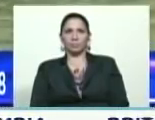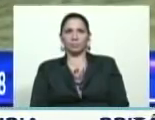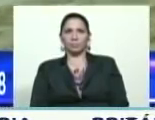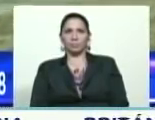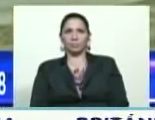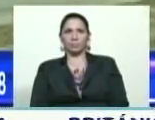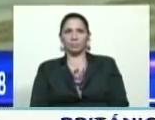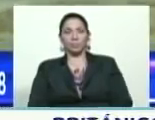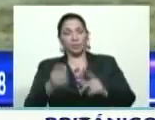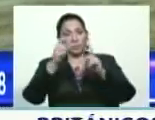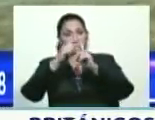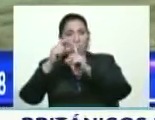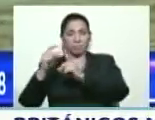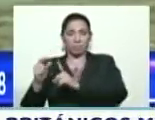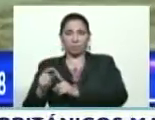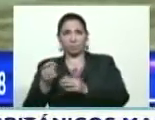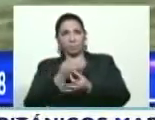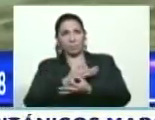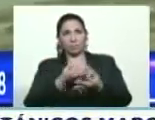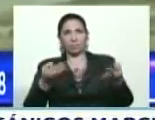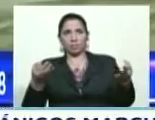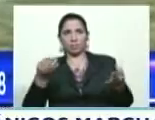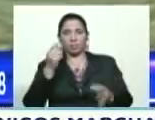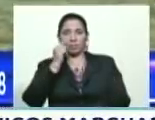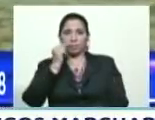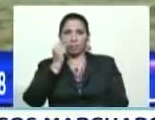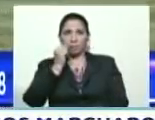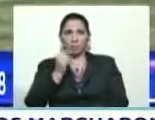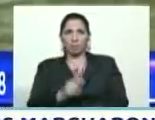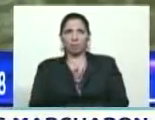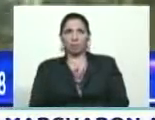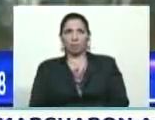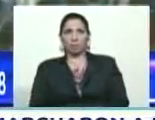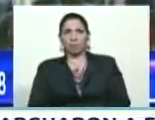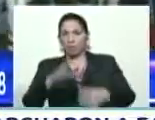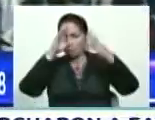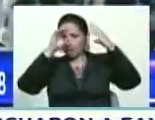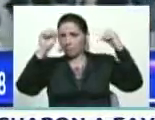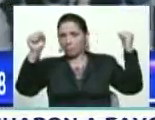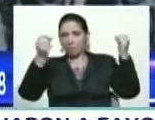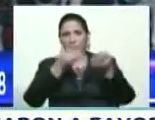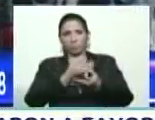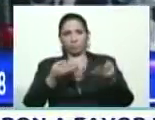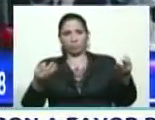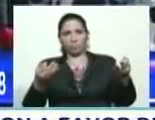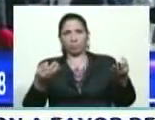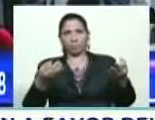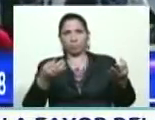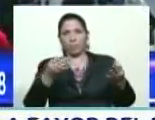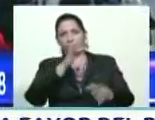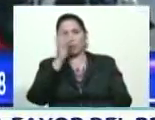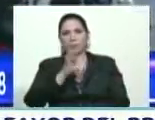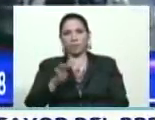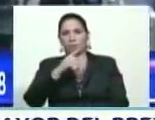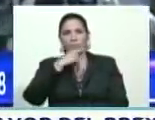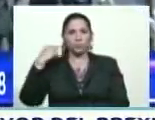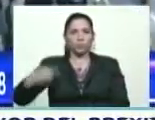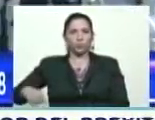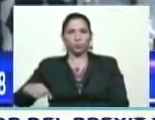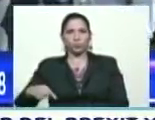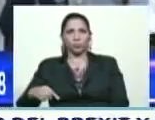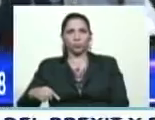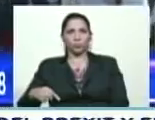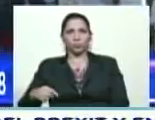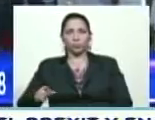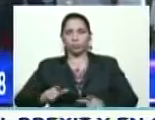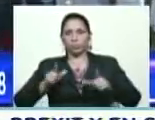Palabras del excelentísimo señor Vladimir Zelensky, embajador extraordinario y plenipotenciario de la Federación de Rusia, acreditado en